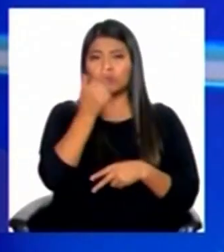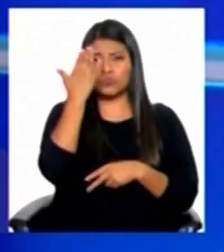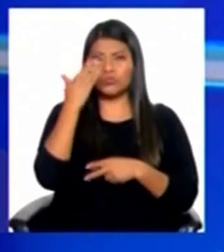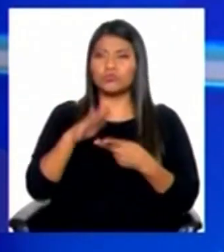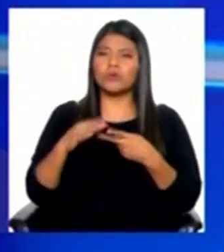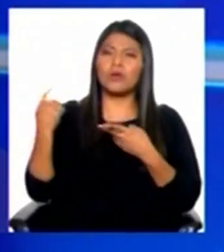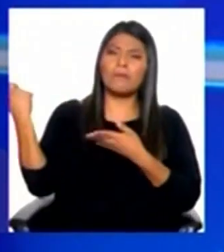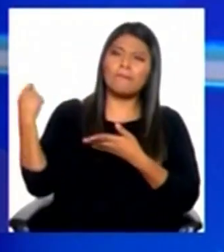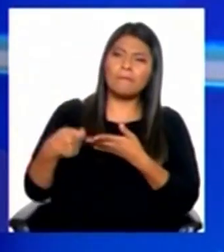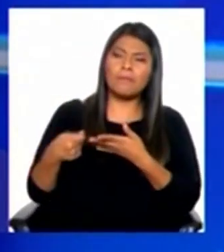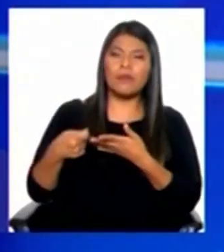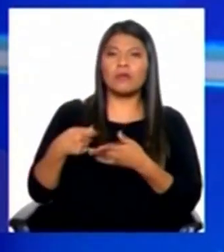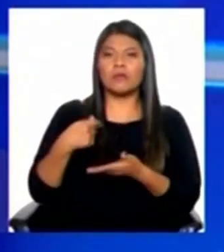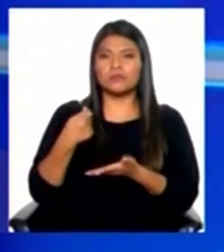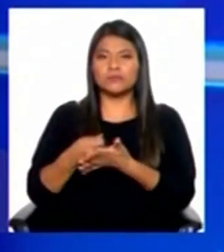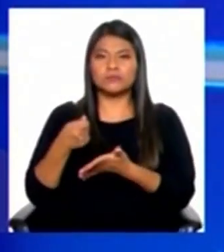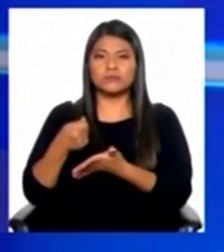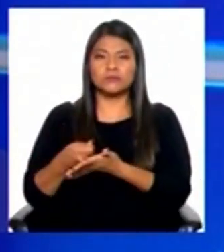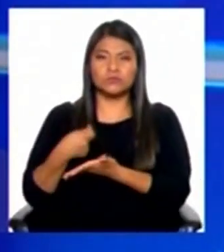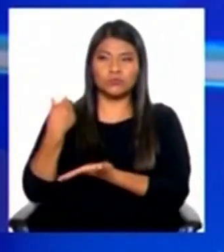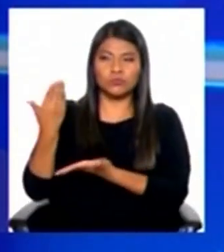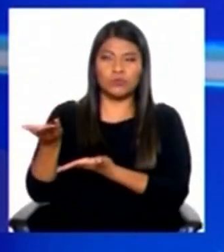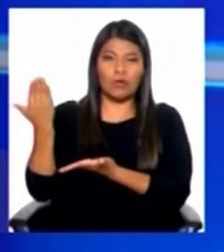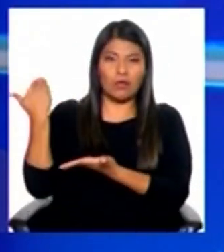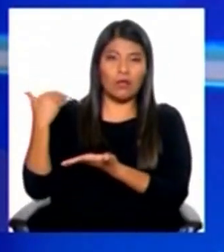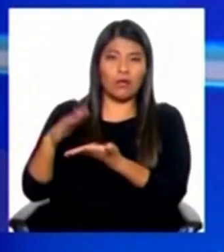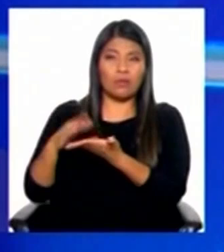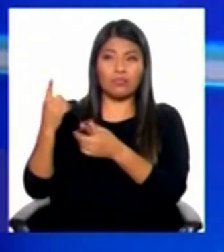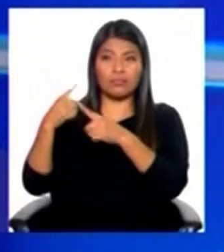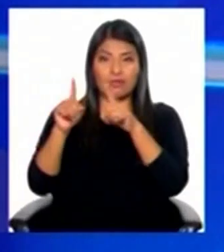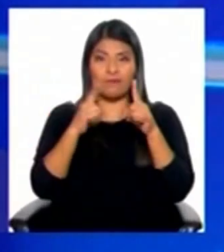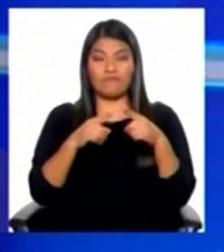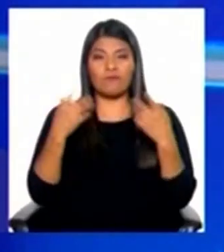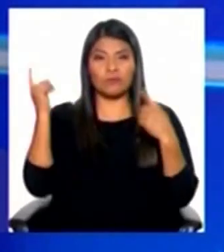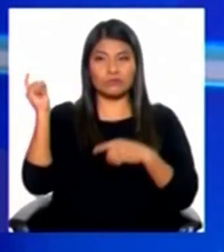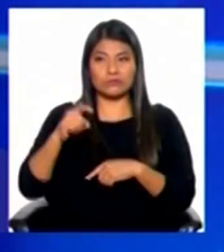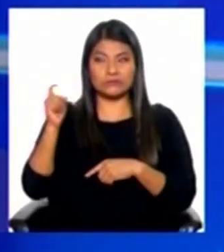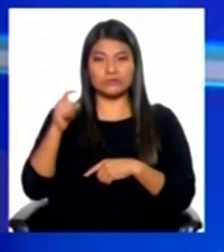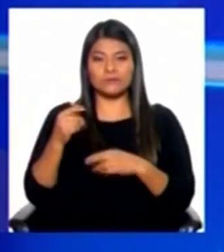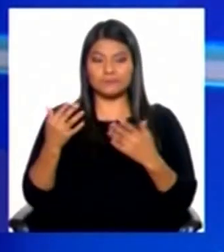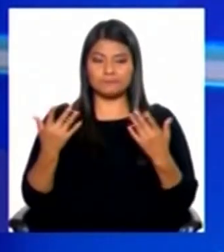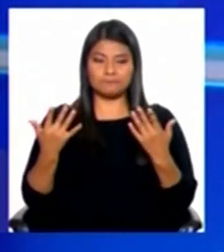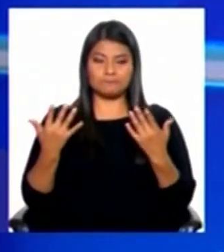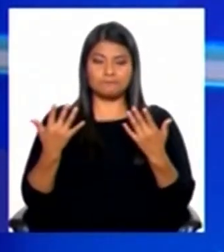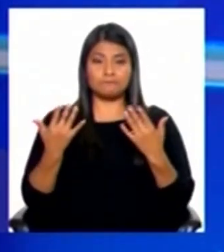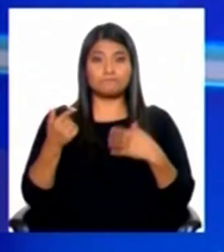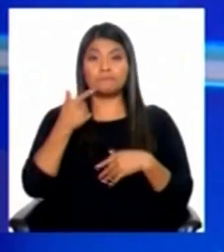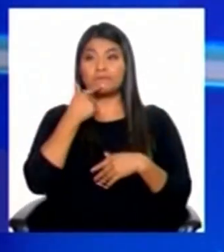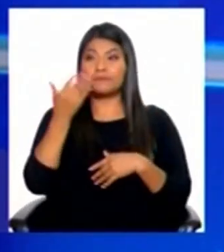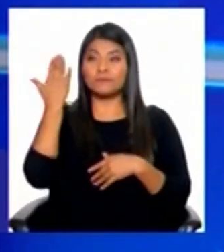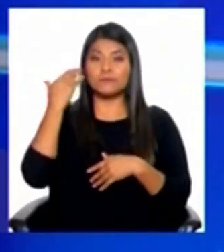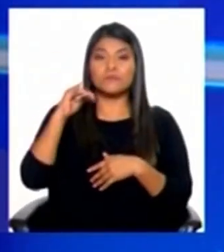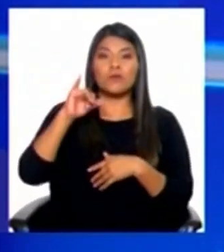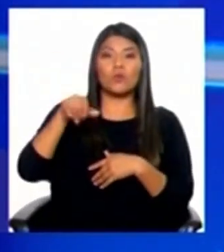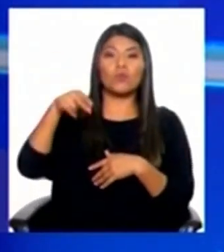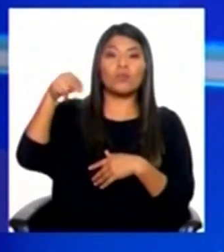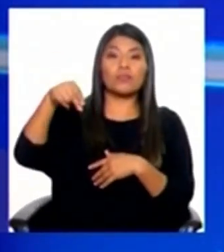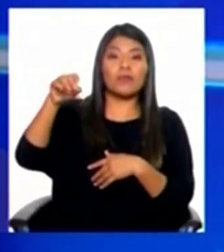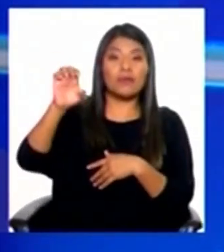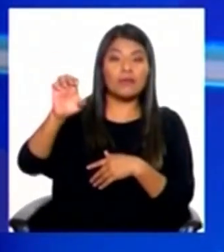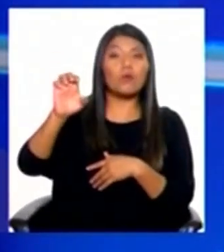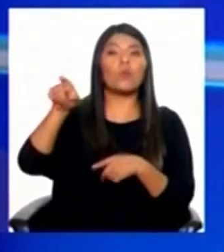que realizar para poder cuestionar de diversas formas lo que decidía, por ejemplo, el Jurado Nacional de